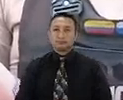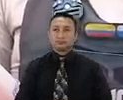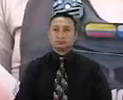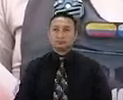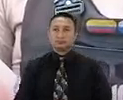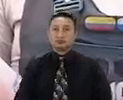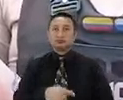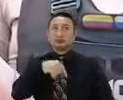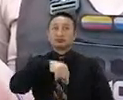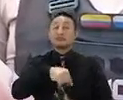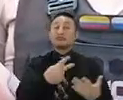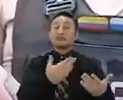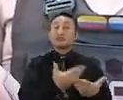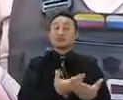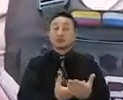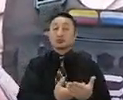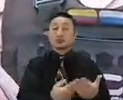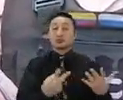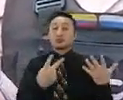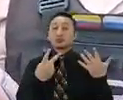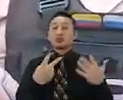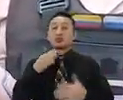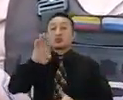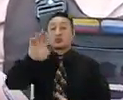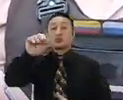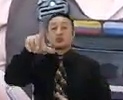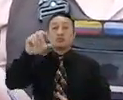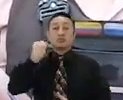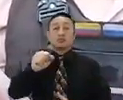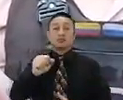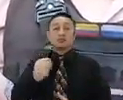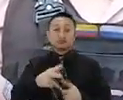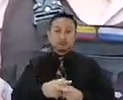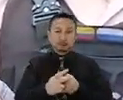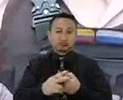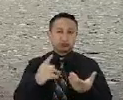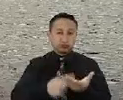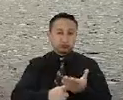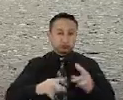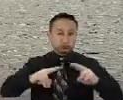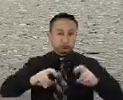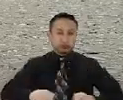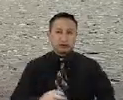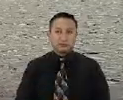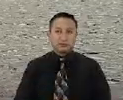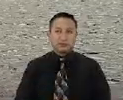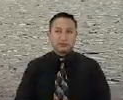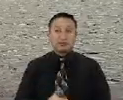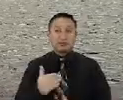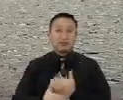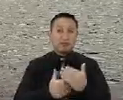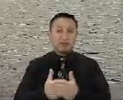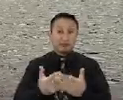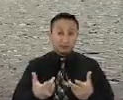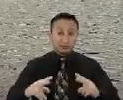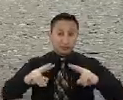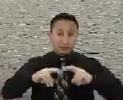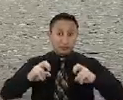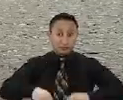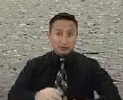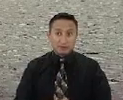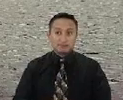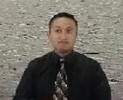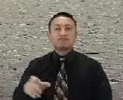personas. Tenemos 7 indicios, los cuales están levantando técnicamente en el vehículo. Mientras avanzaban las investigaciones, se conoció que